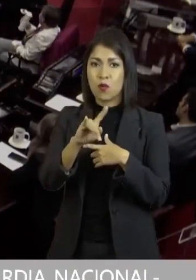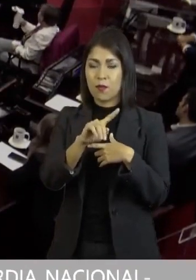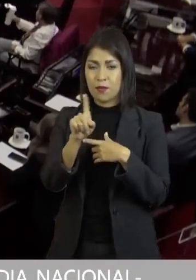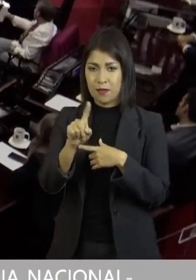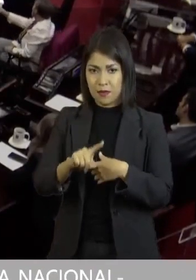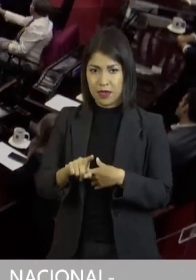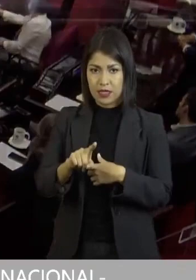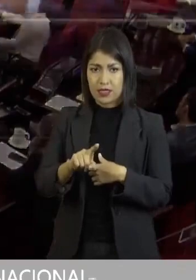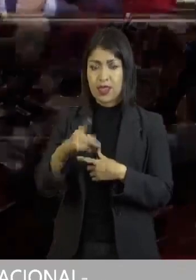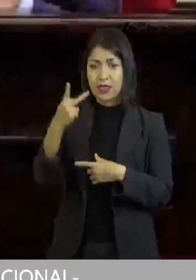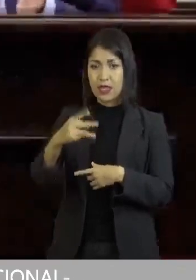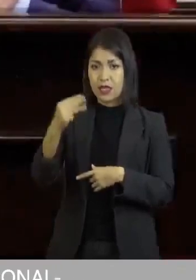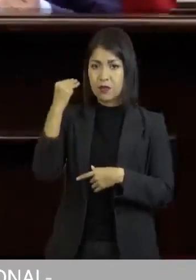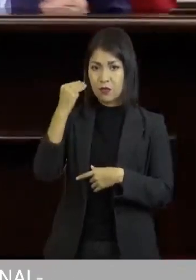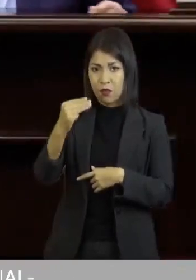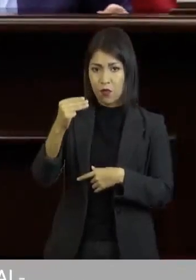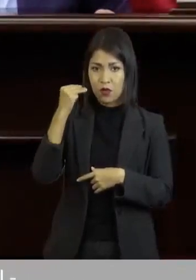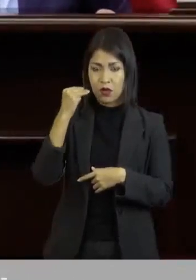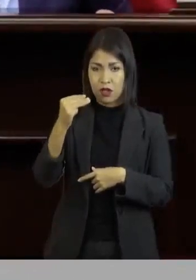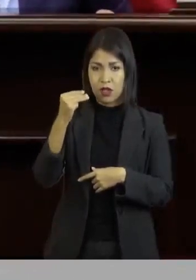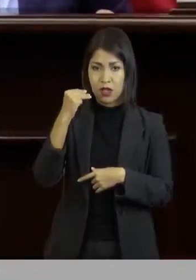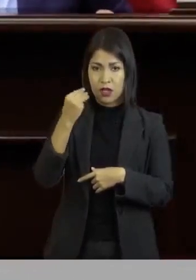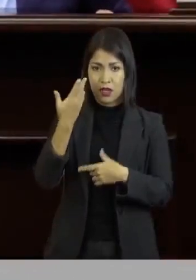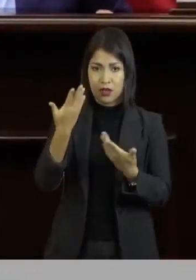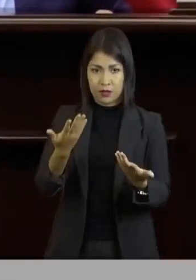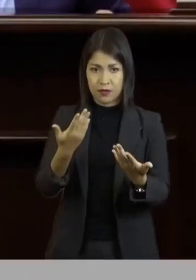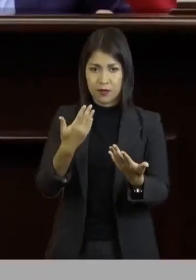de Morelia, a favor del PRI.